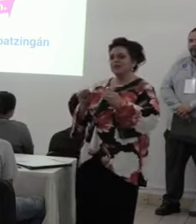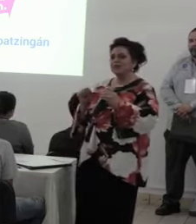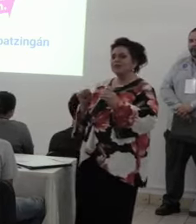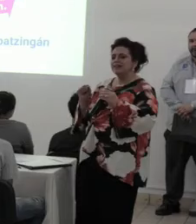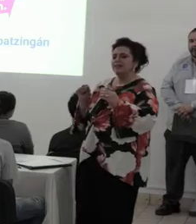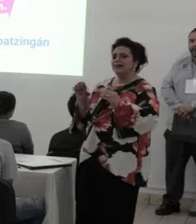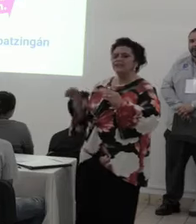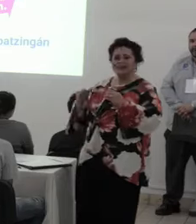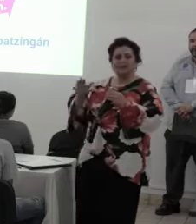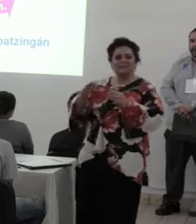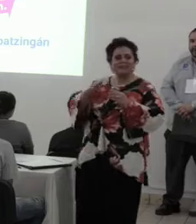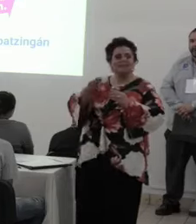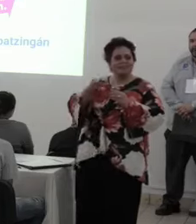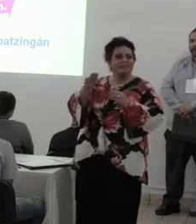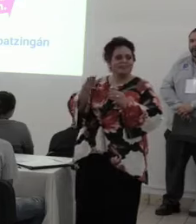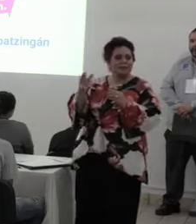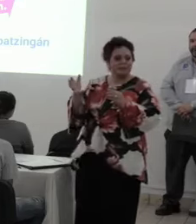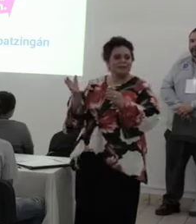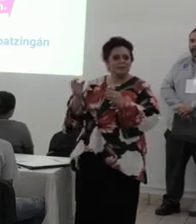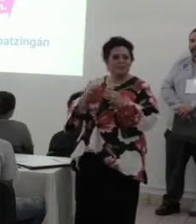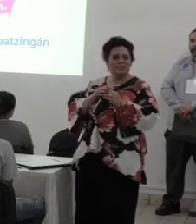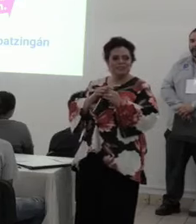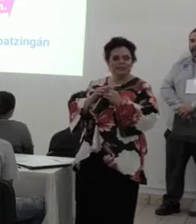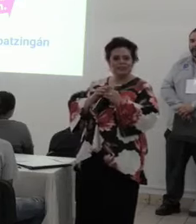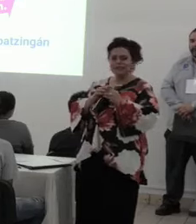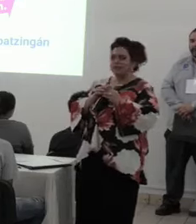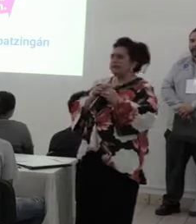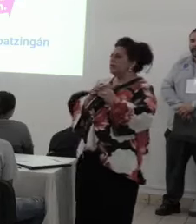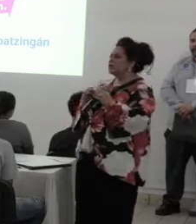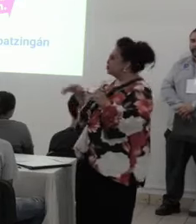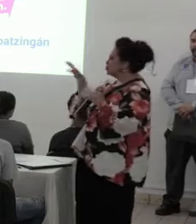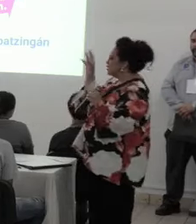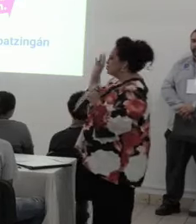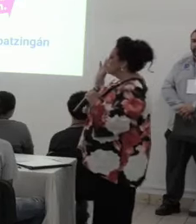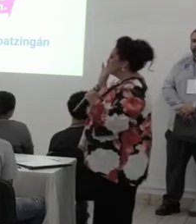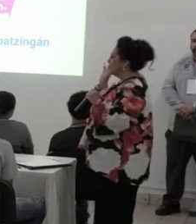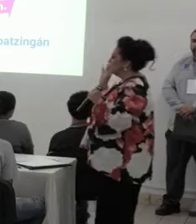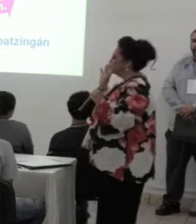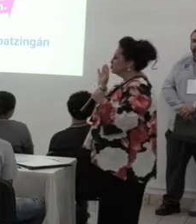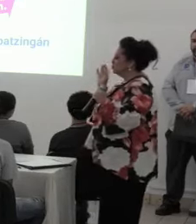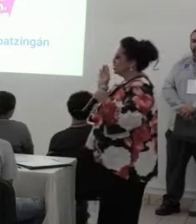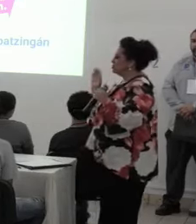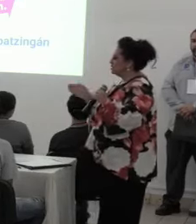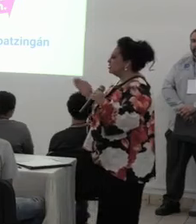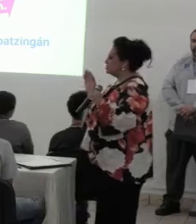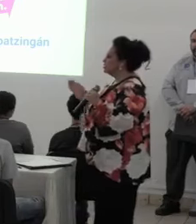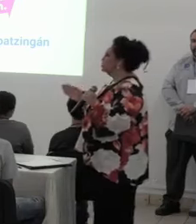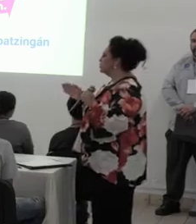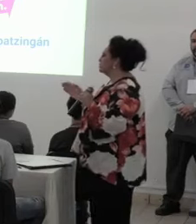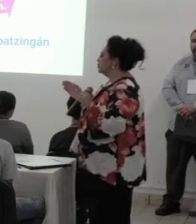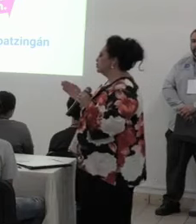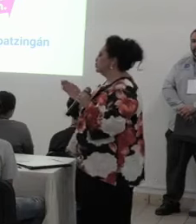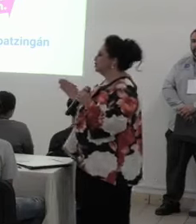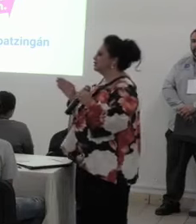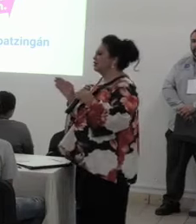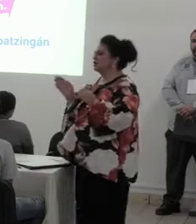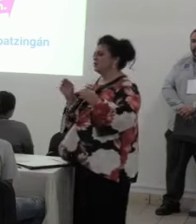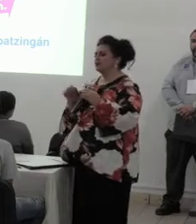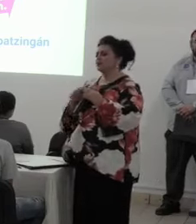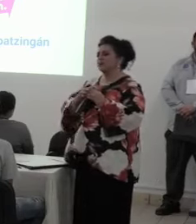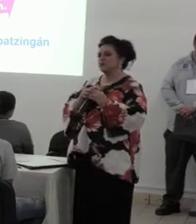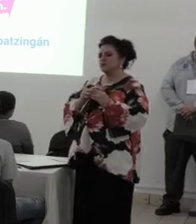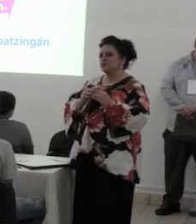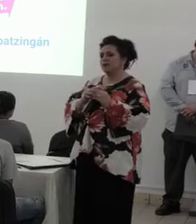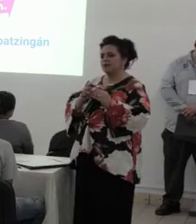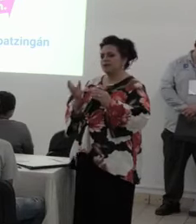participación ciudadana a través de medios digitales. Y no nos vayamos tan lejos. Brasil es líder, ya lo comenté,